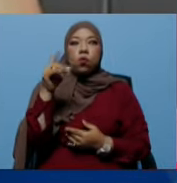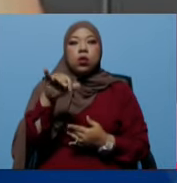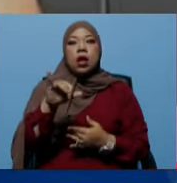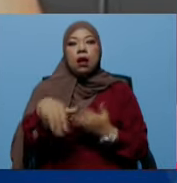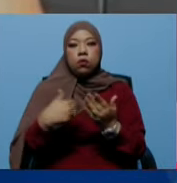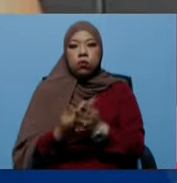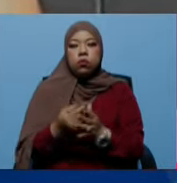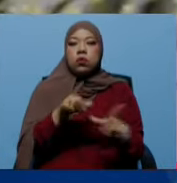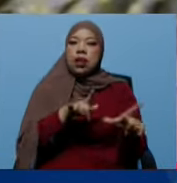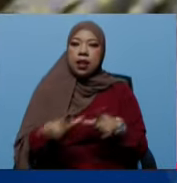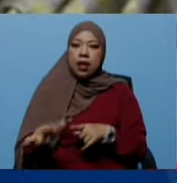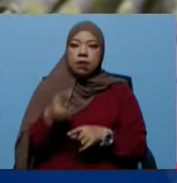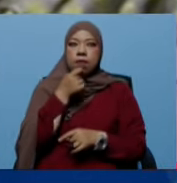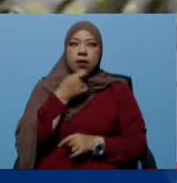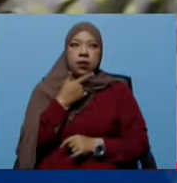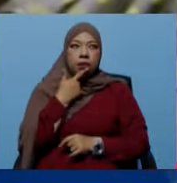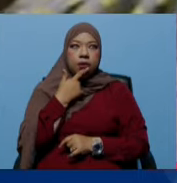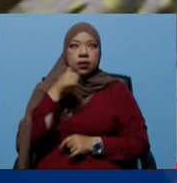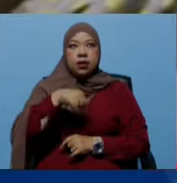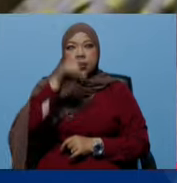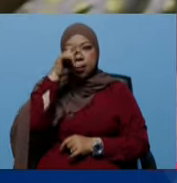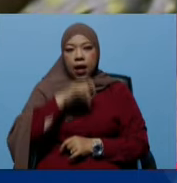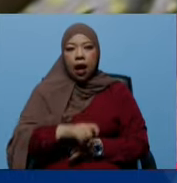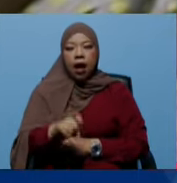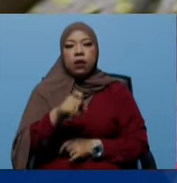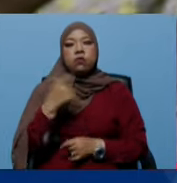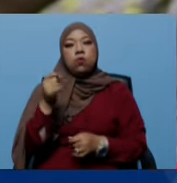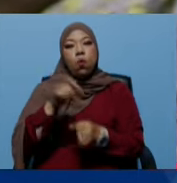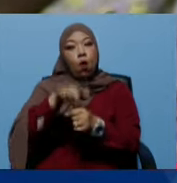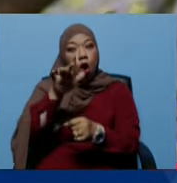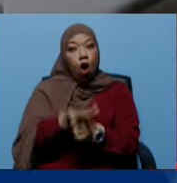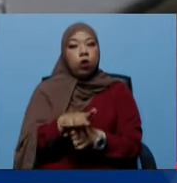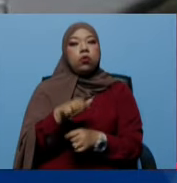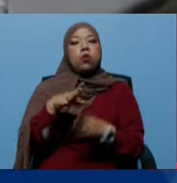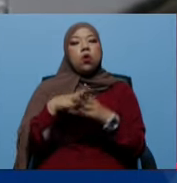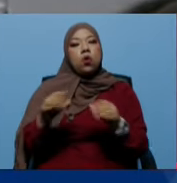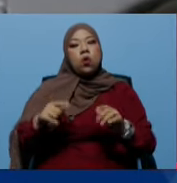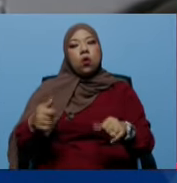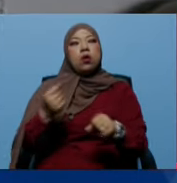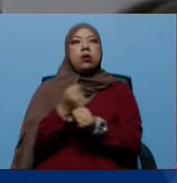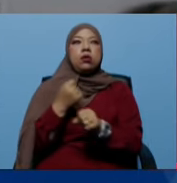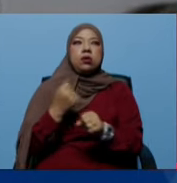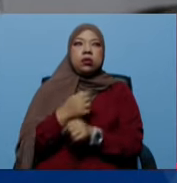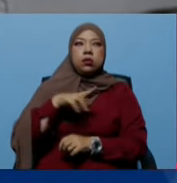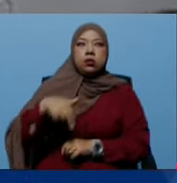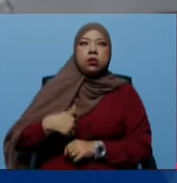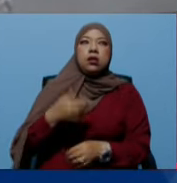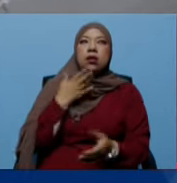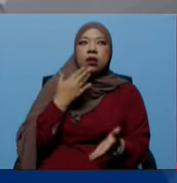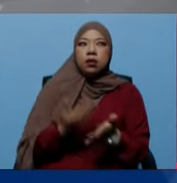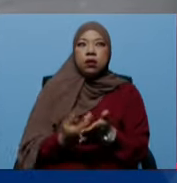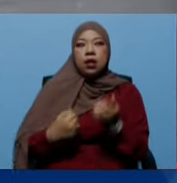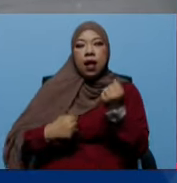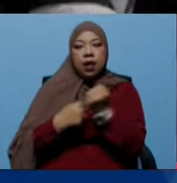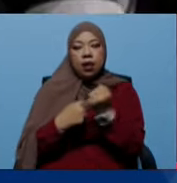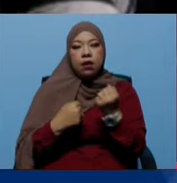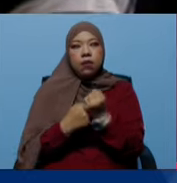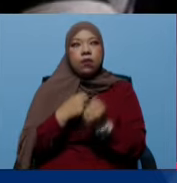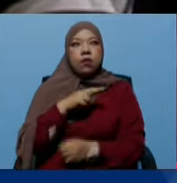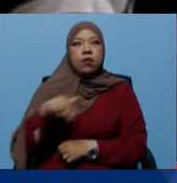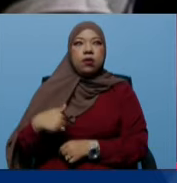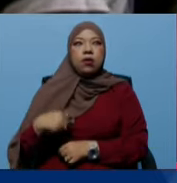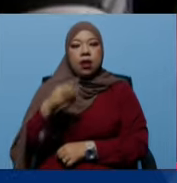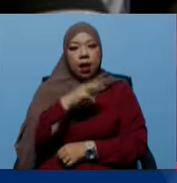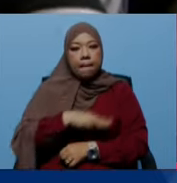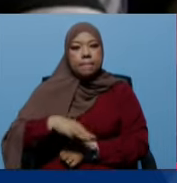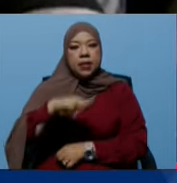nos regala completamente rehabilitada en este año. Justamente a principios de año estábamos entregando nosotros, gracias al apoyo de nuestra